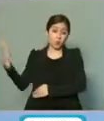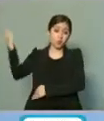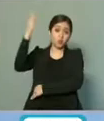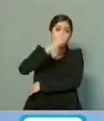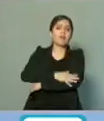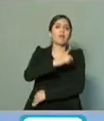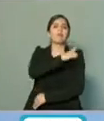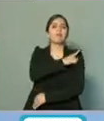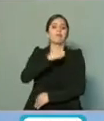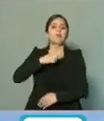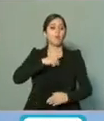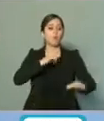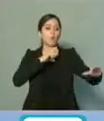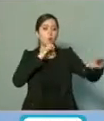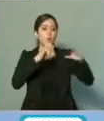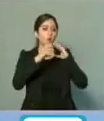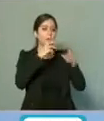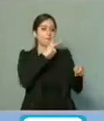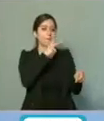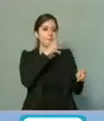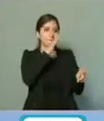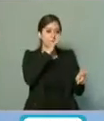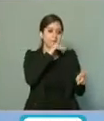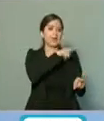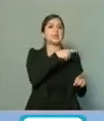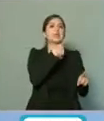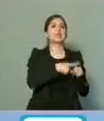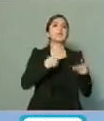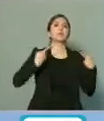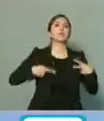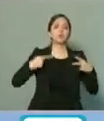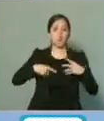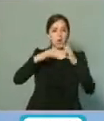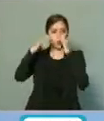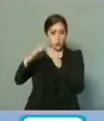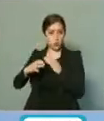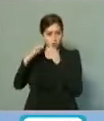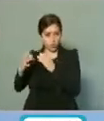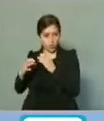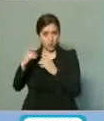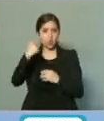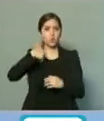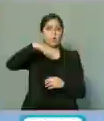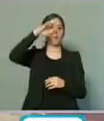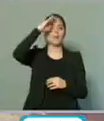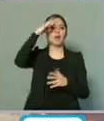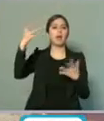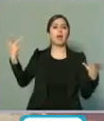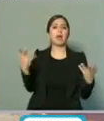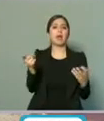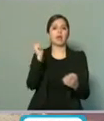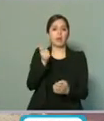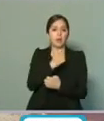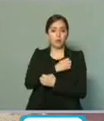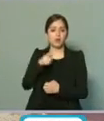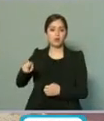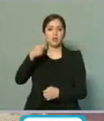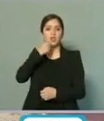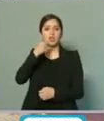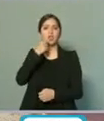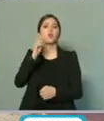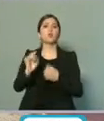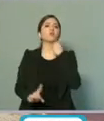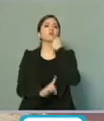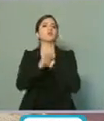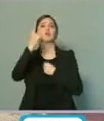mucho diálogo entre los padres y los cuidadores. ¿Cuál sería como la estrategia educativa a seguir para no hacer daño al niño, ¿no? O